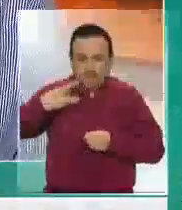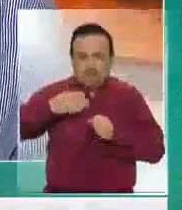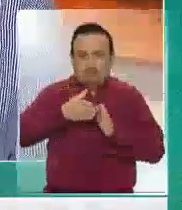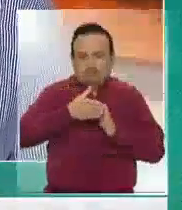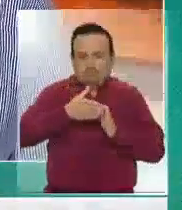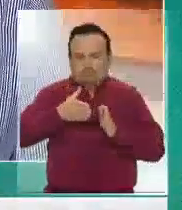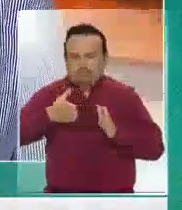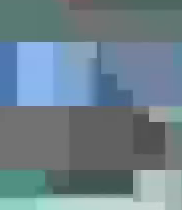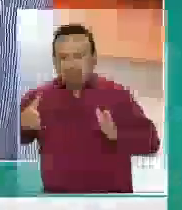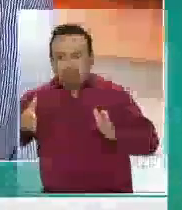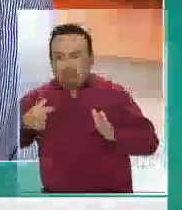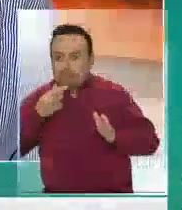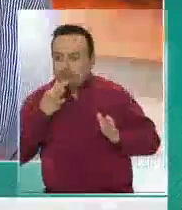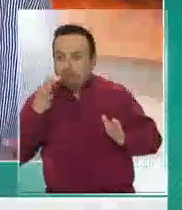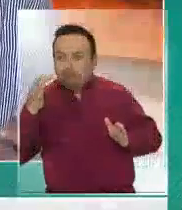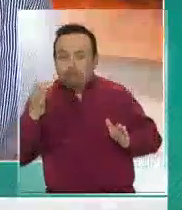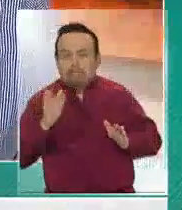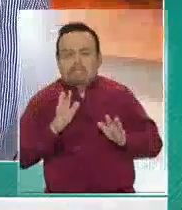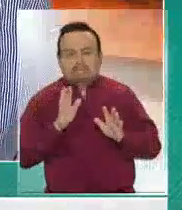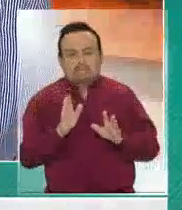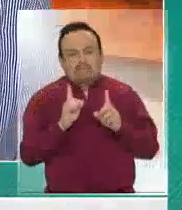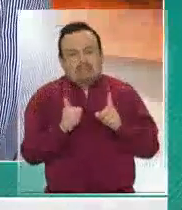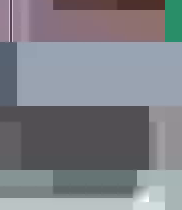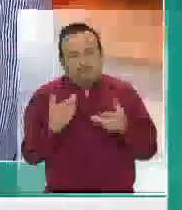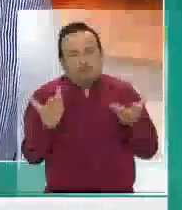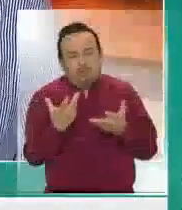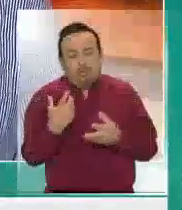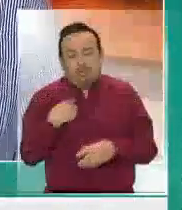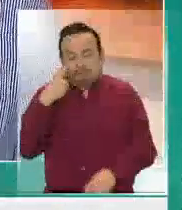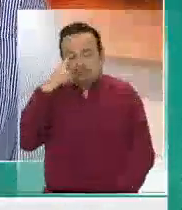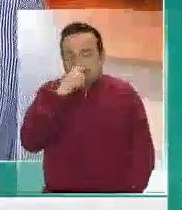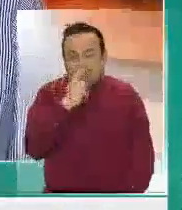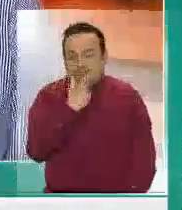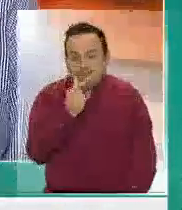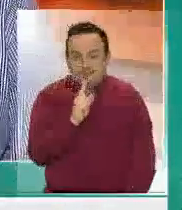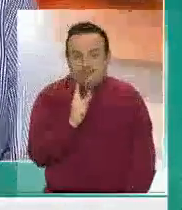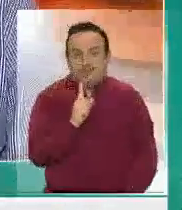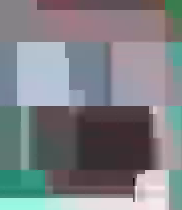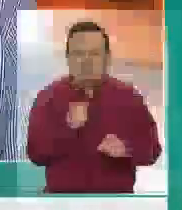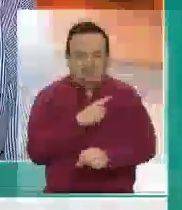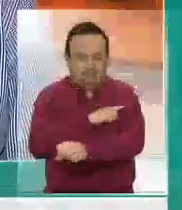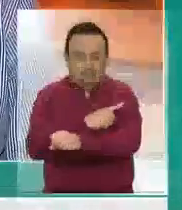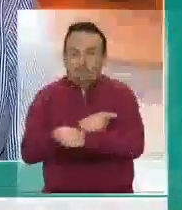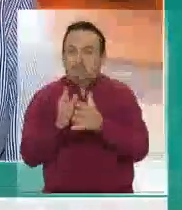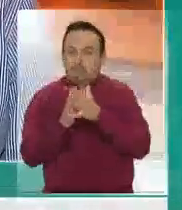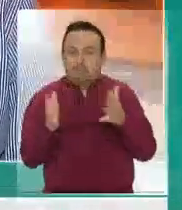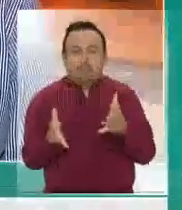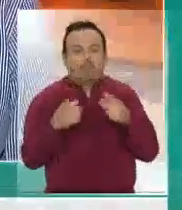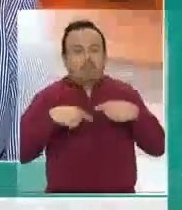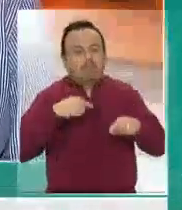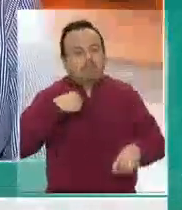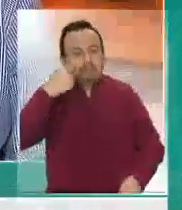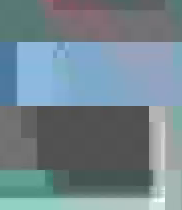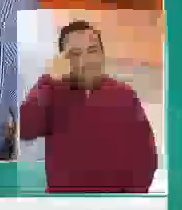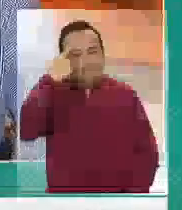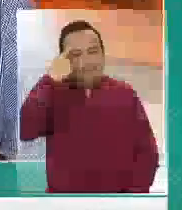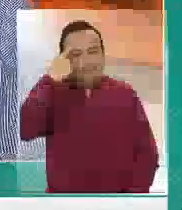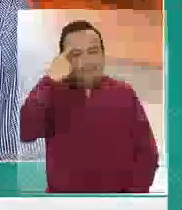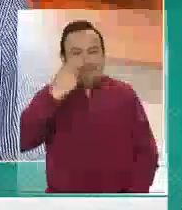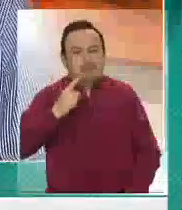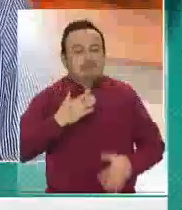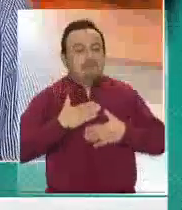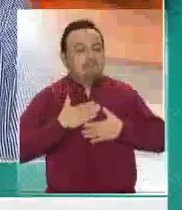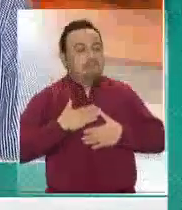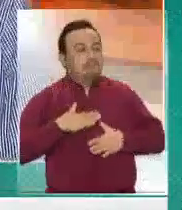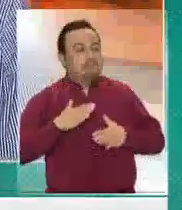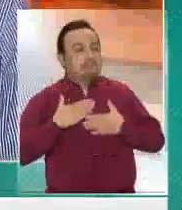va a ser muy duro. Pero tenemos que hacer un esfuerzo muy grande, porque esto de pensar que